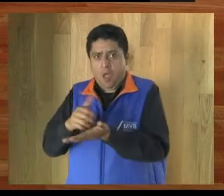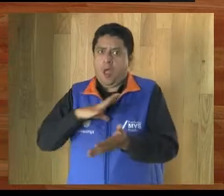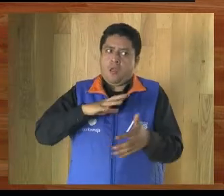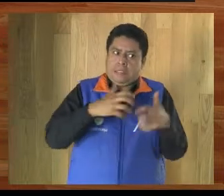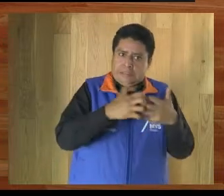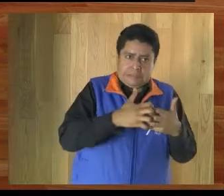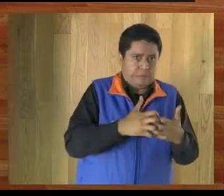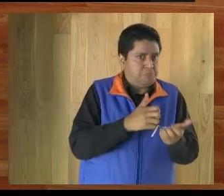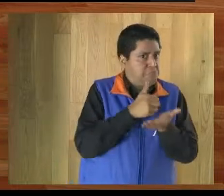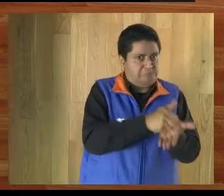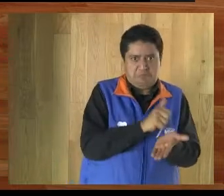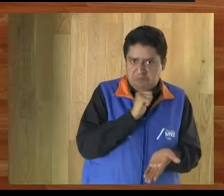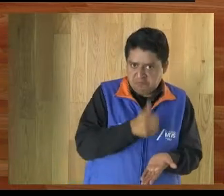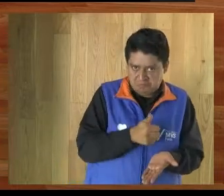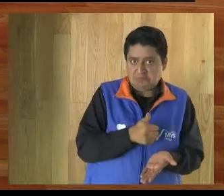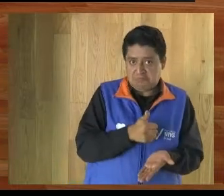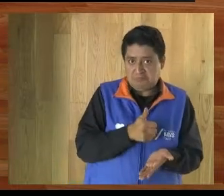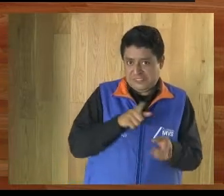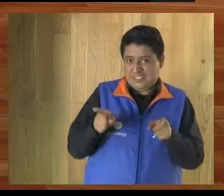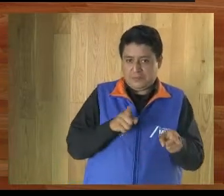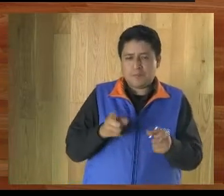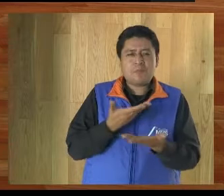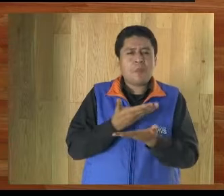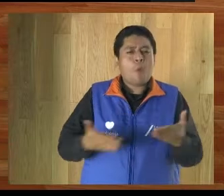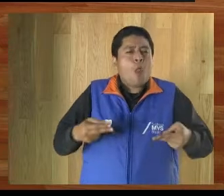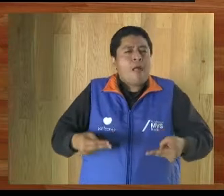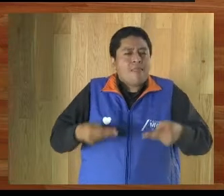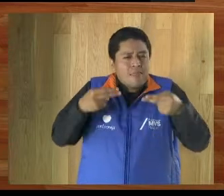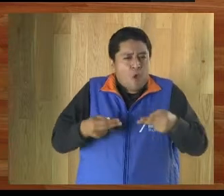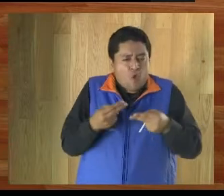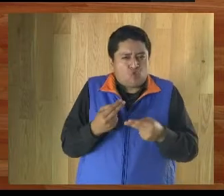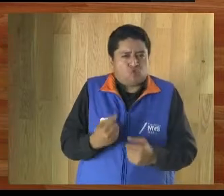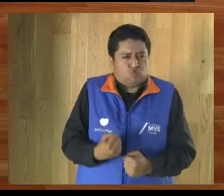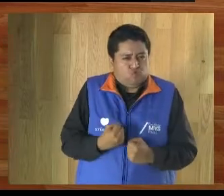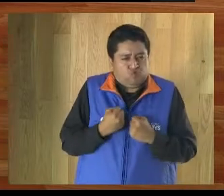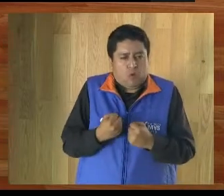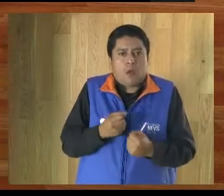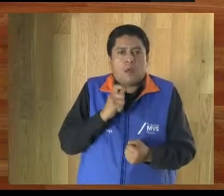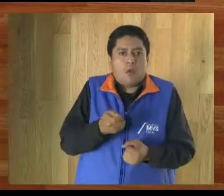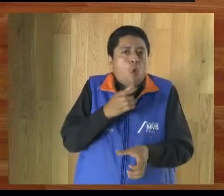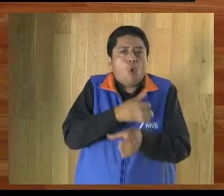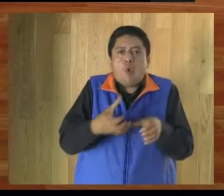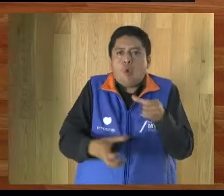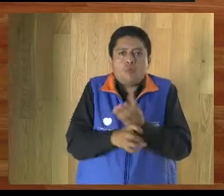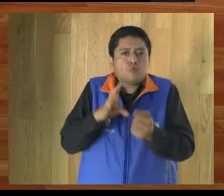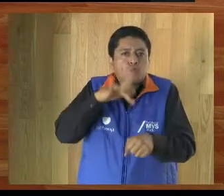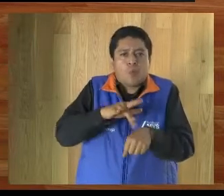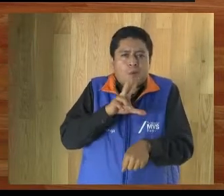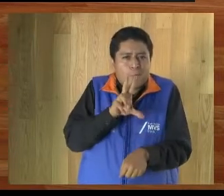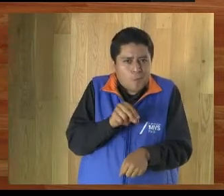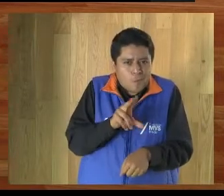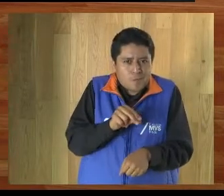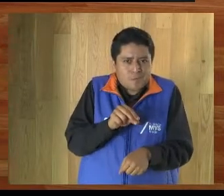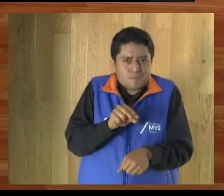fuerza de los negocios está basada en activos intangibles, con lo